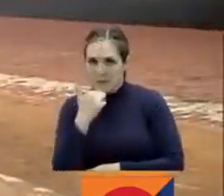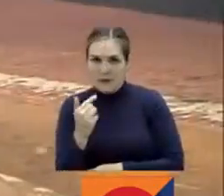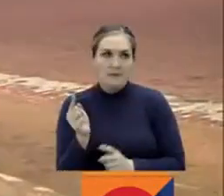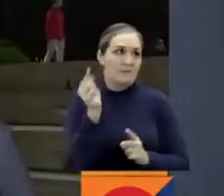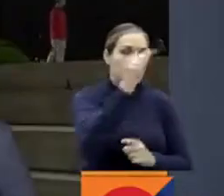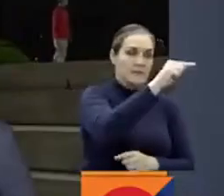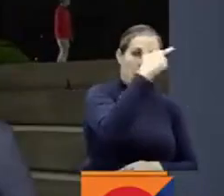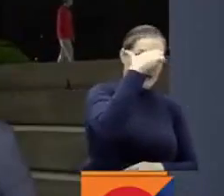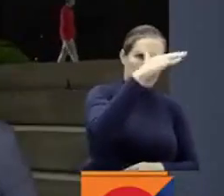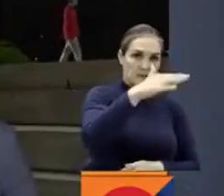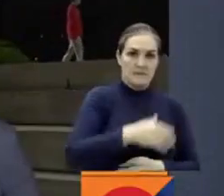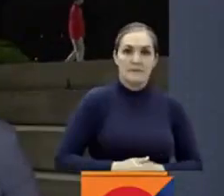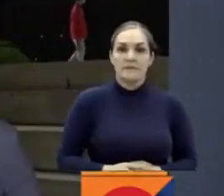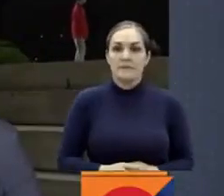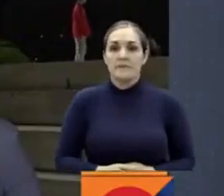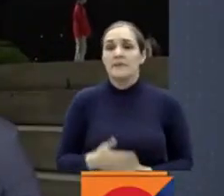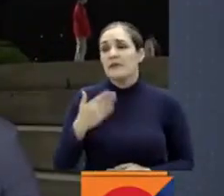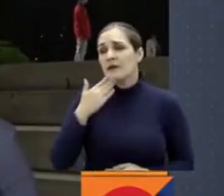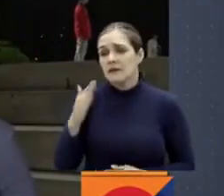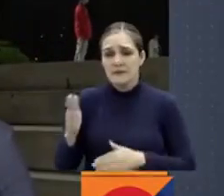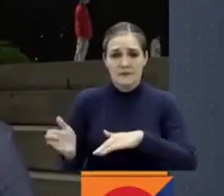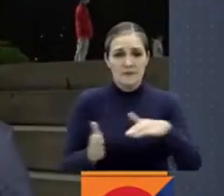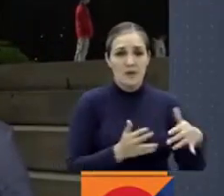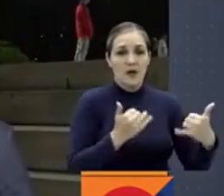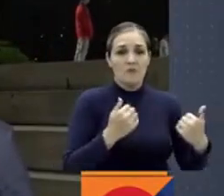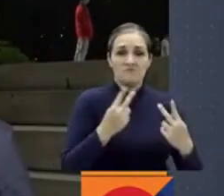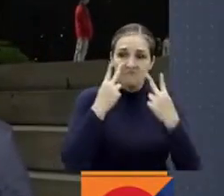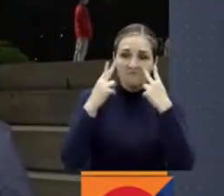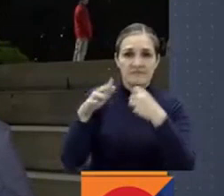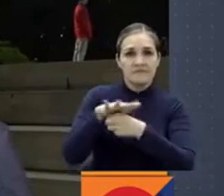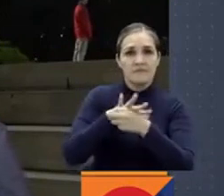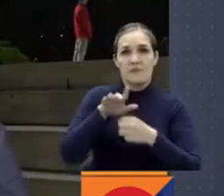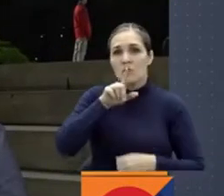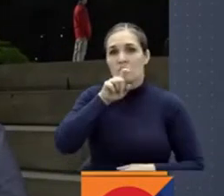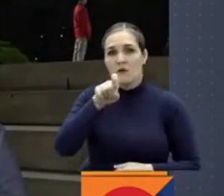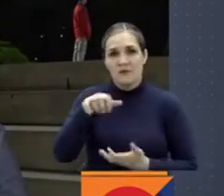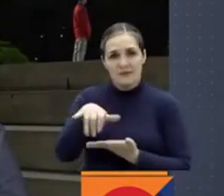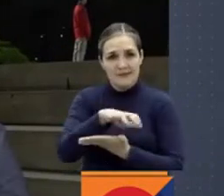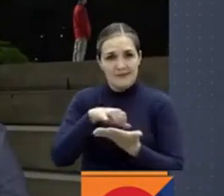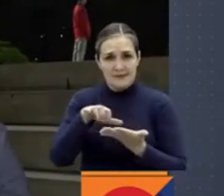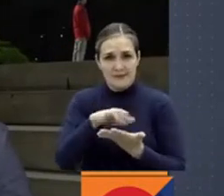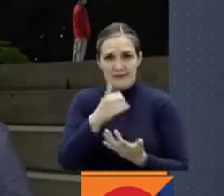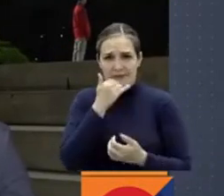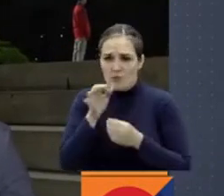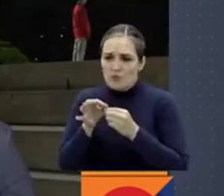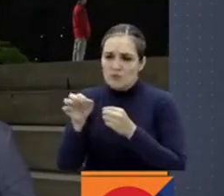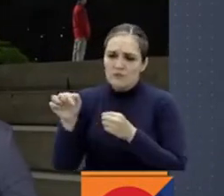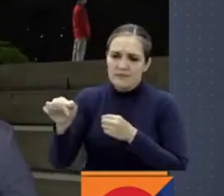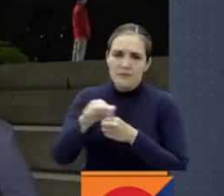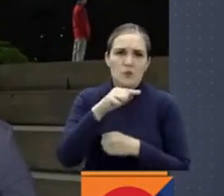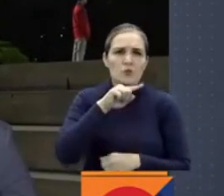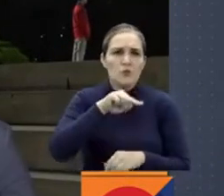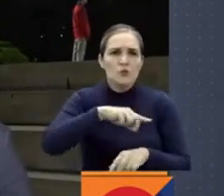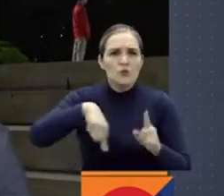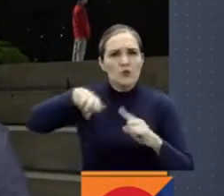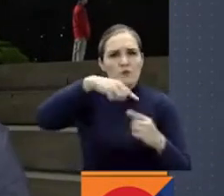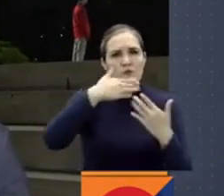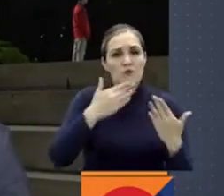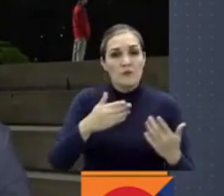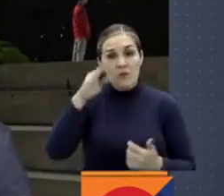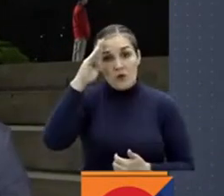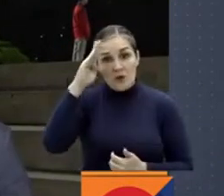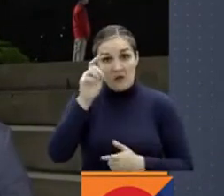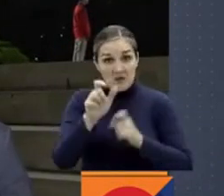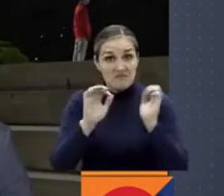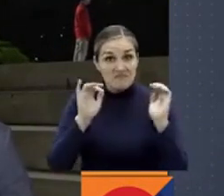Cartagena. Gracias, Aini. Veamos ahora cuál es la situación en el departamento de Santander y sus atractivos turísticos. Joana Niño, ¿sí llegaron los